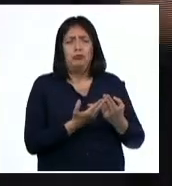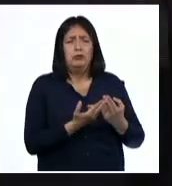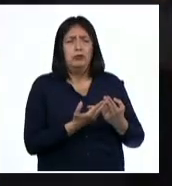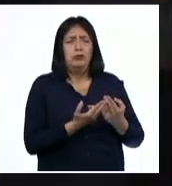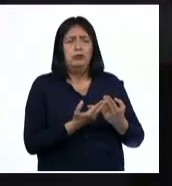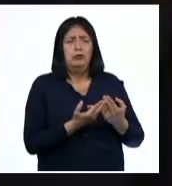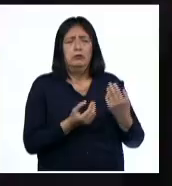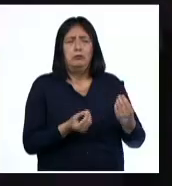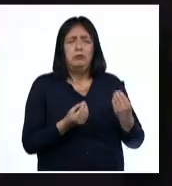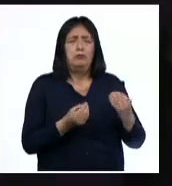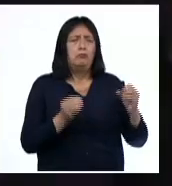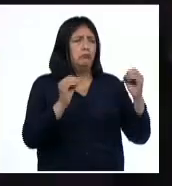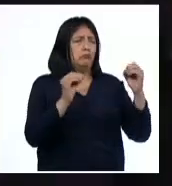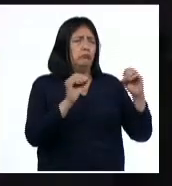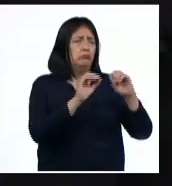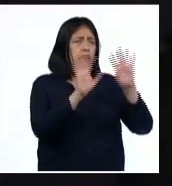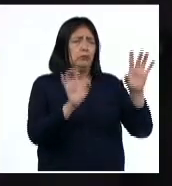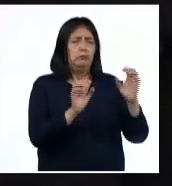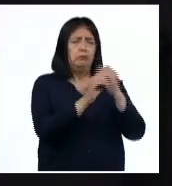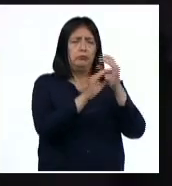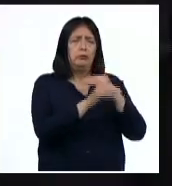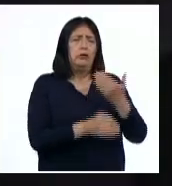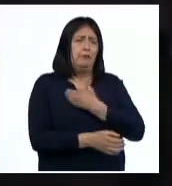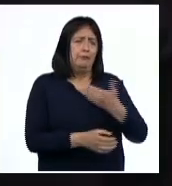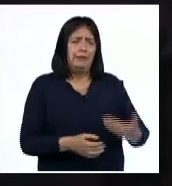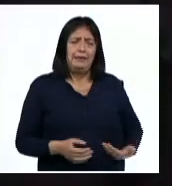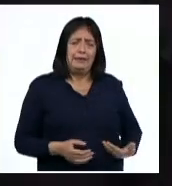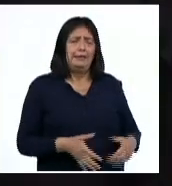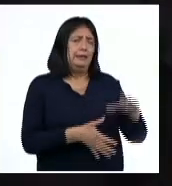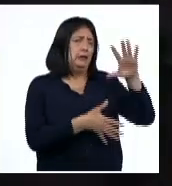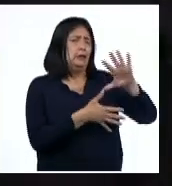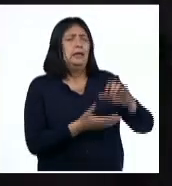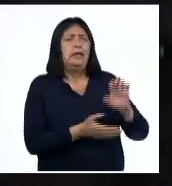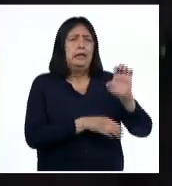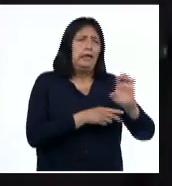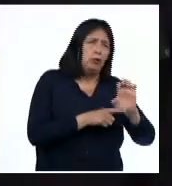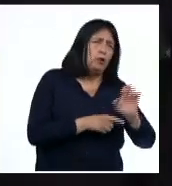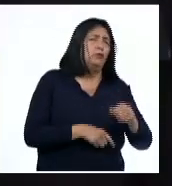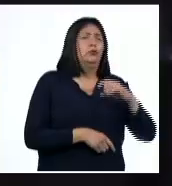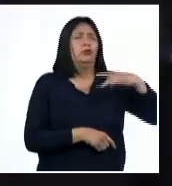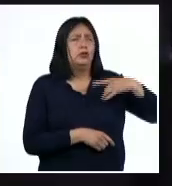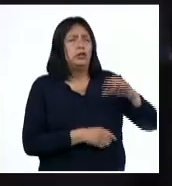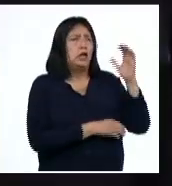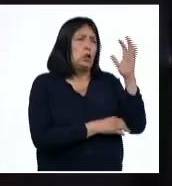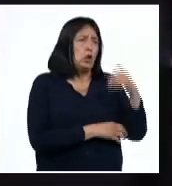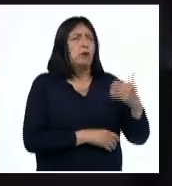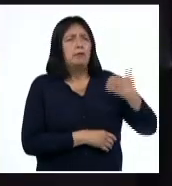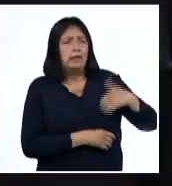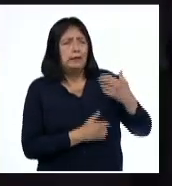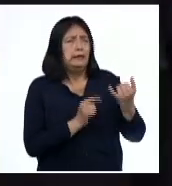vía virtual con los presidentes de la región. Presidente de Ecuador, de Chile, de Colombia,